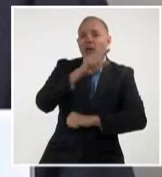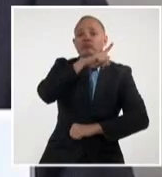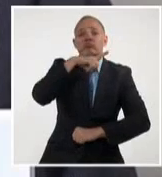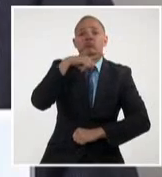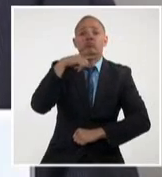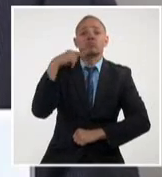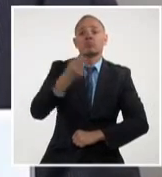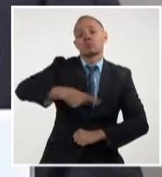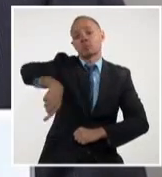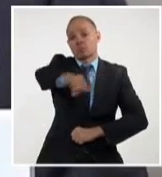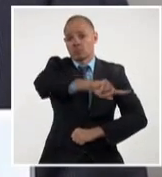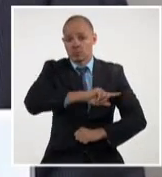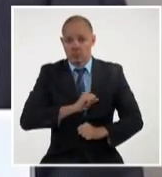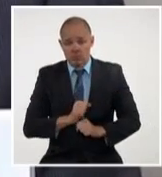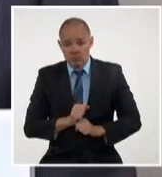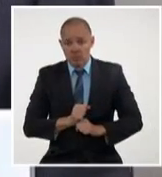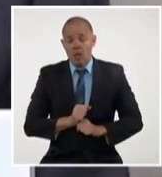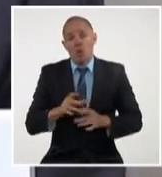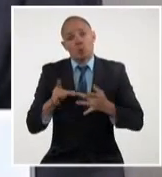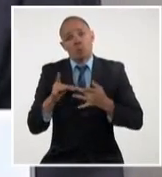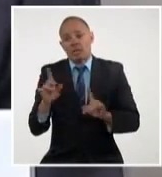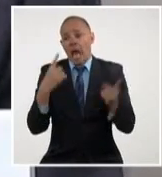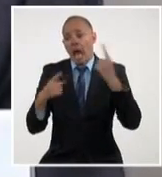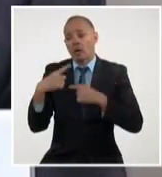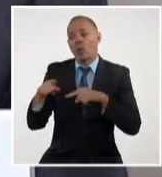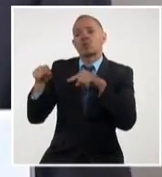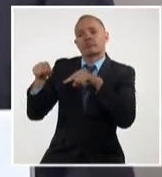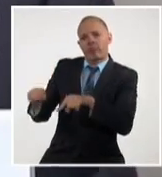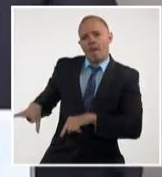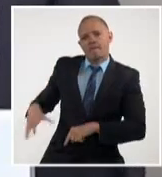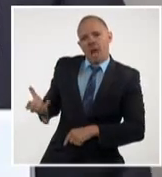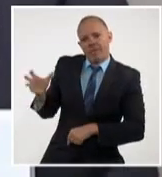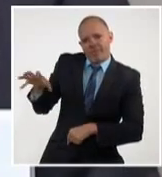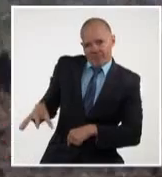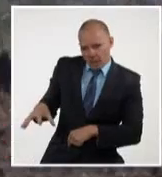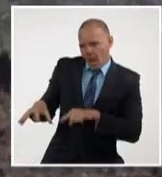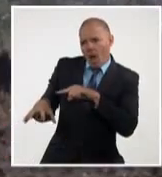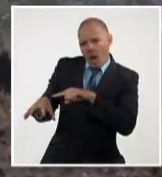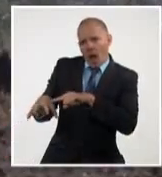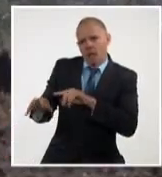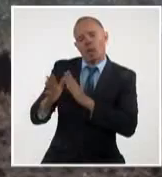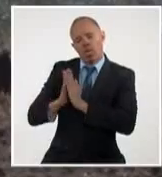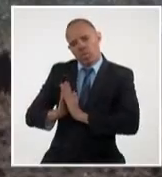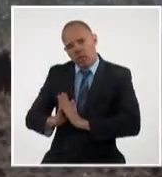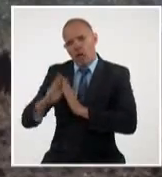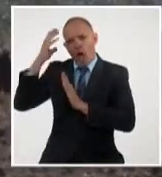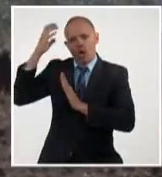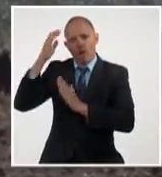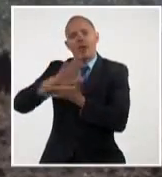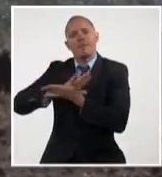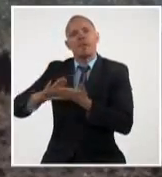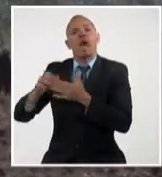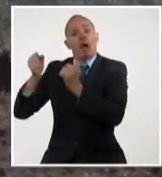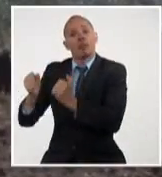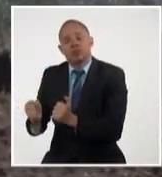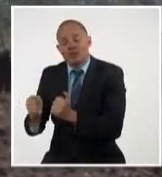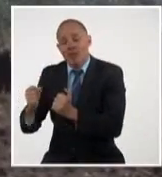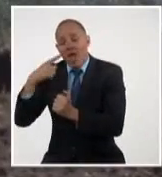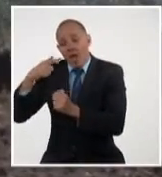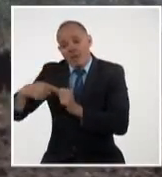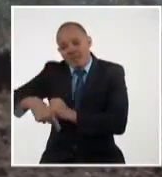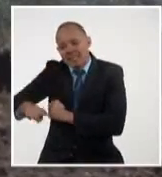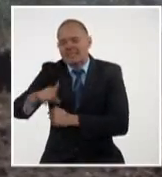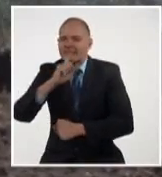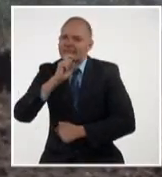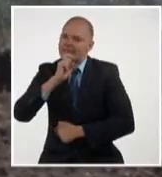los cientos de miles que son desplazados internos, se enfrentan a un presente sombrío y a un futuro peor. Mientras tanto, la preocupación ambiental fue